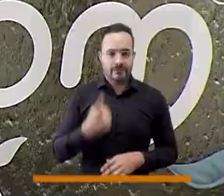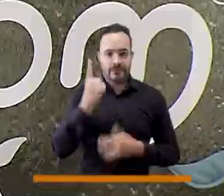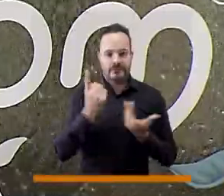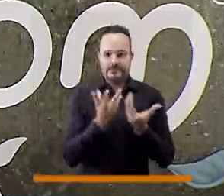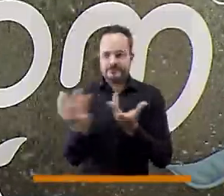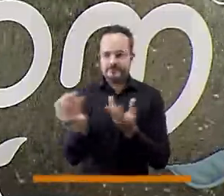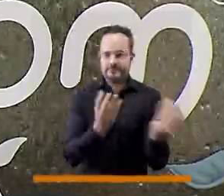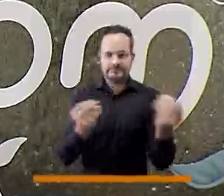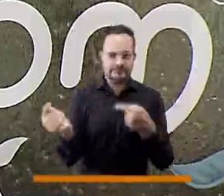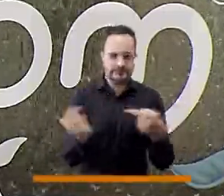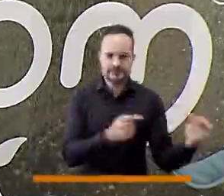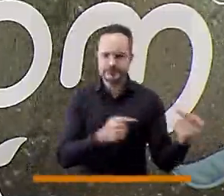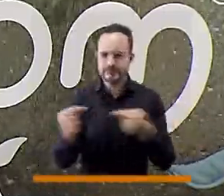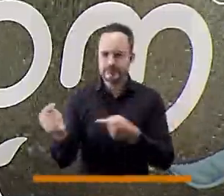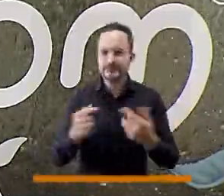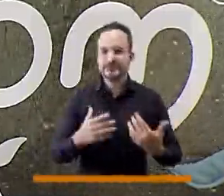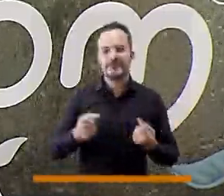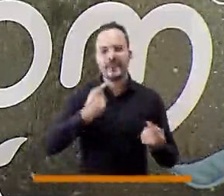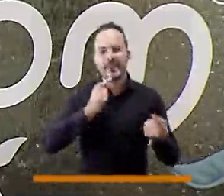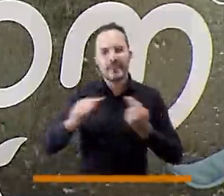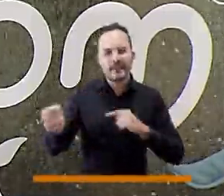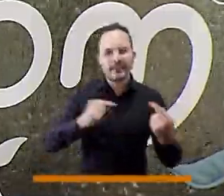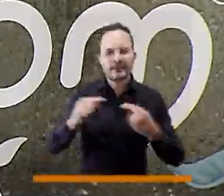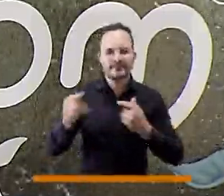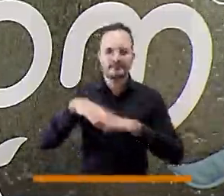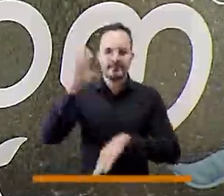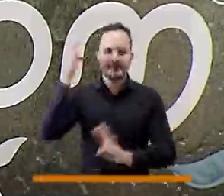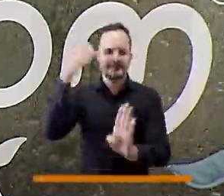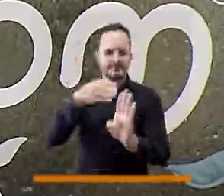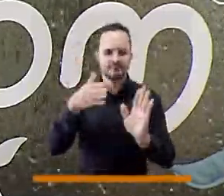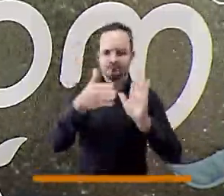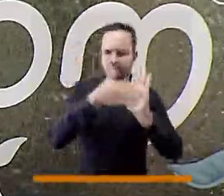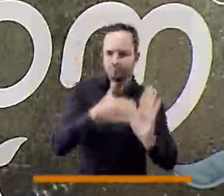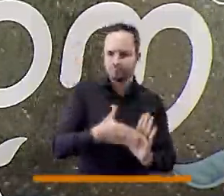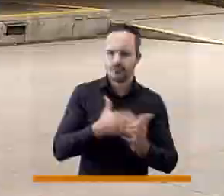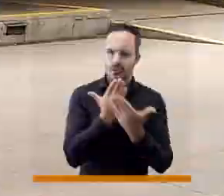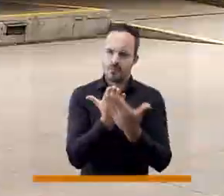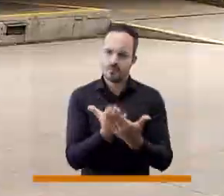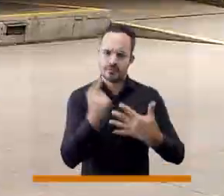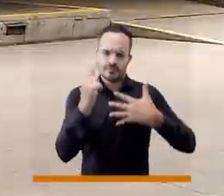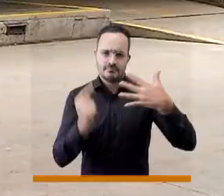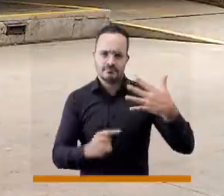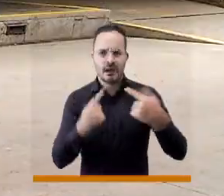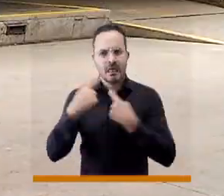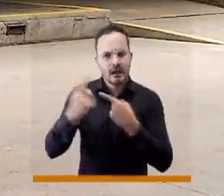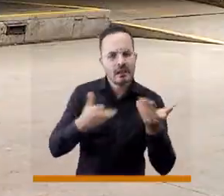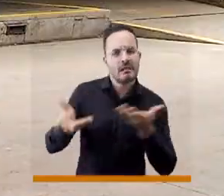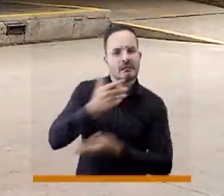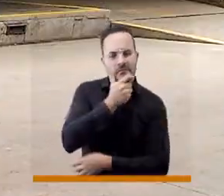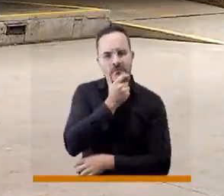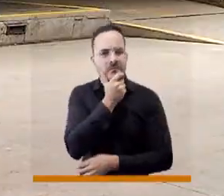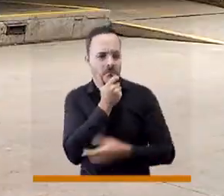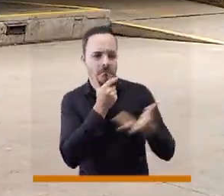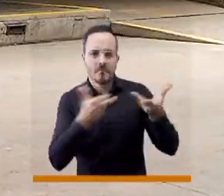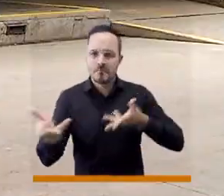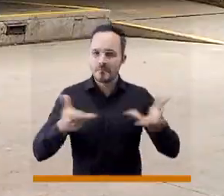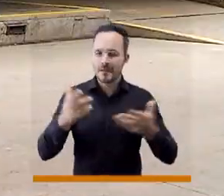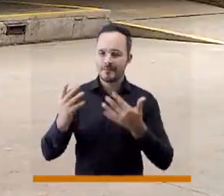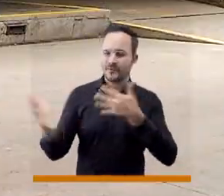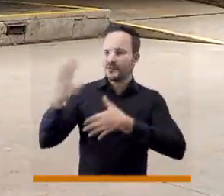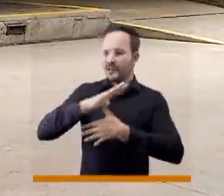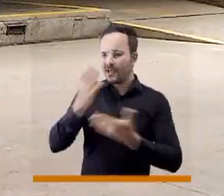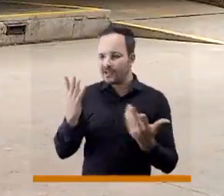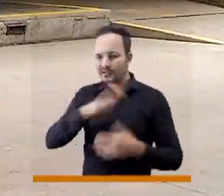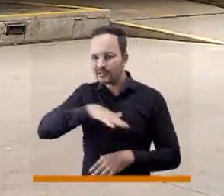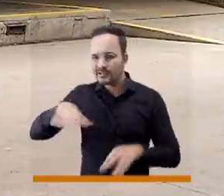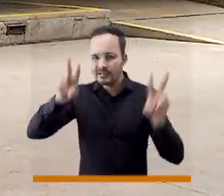país, donde el discurso del debate no se va a centrar en las ideas, en las propuestas, en el consenso, en las prioridades